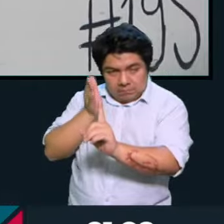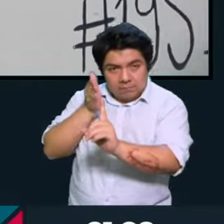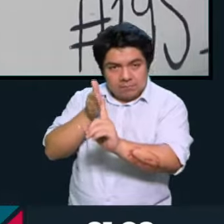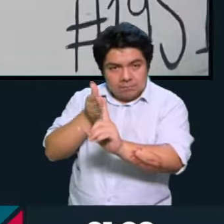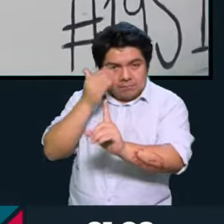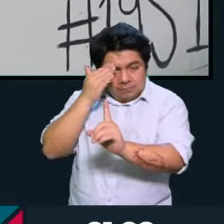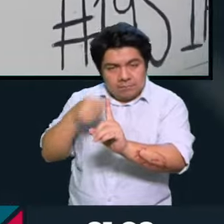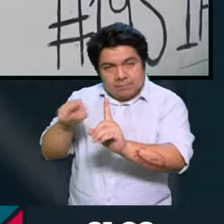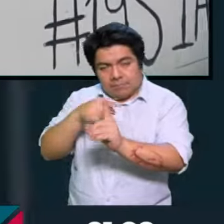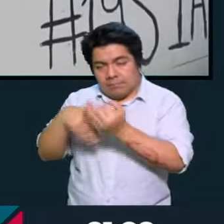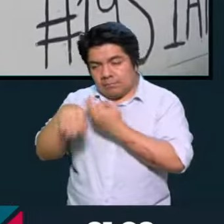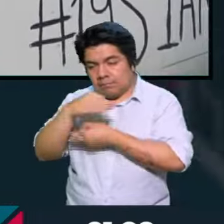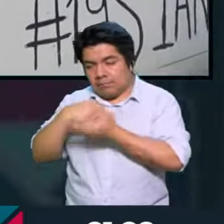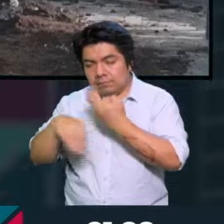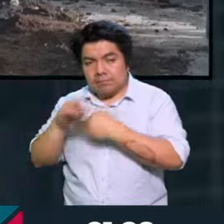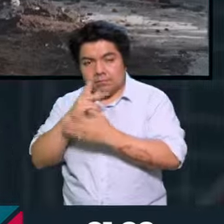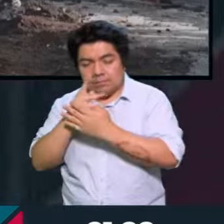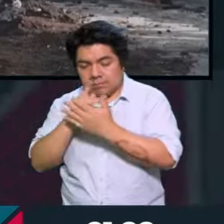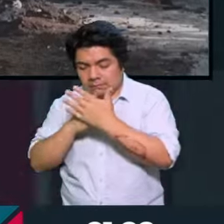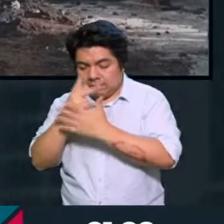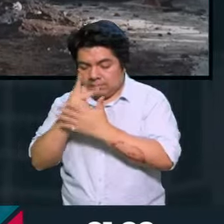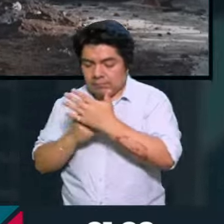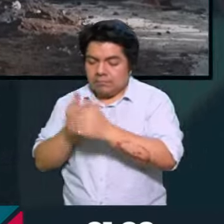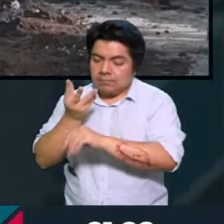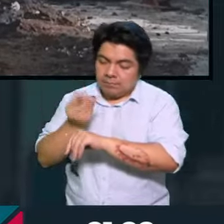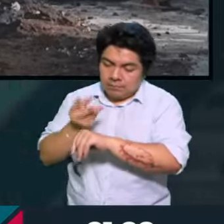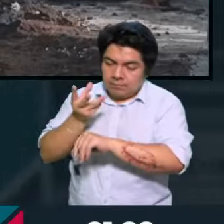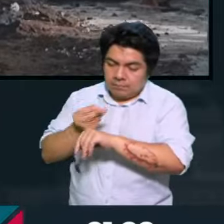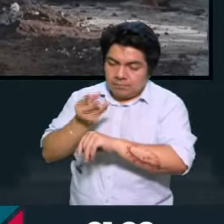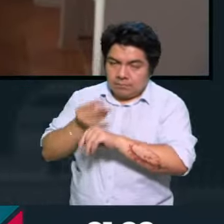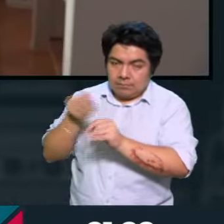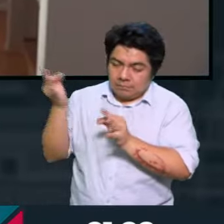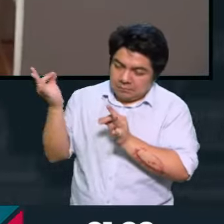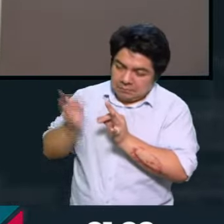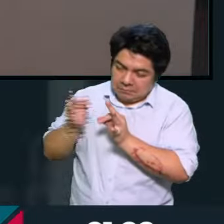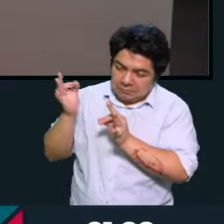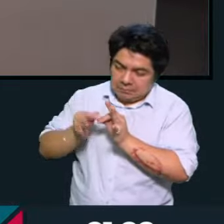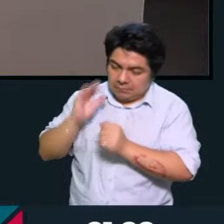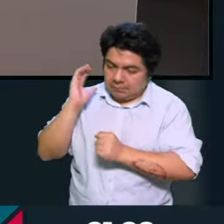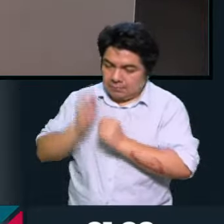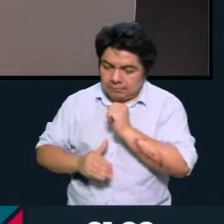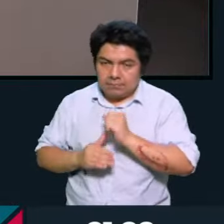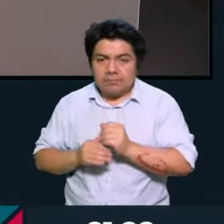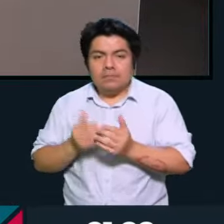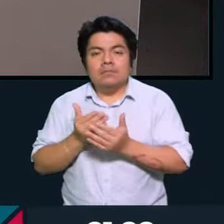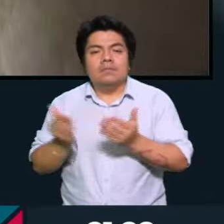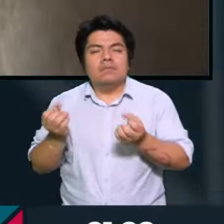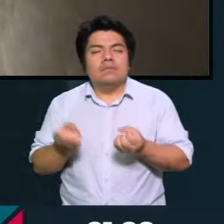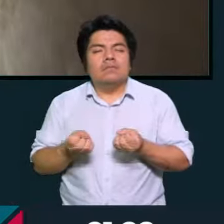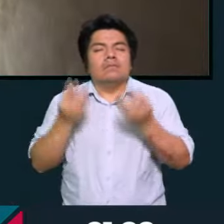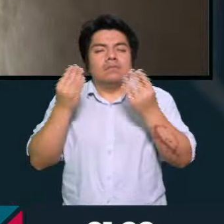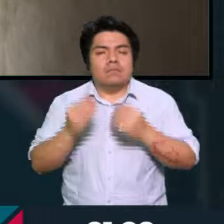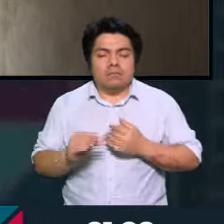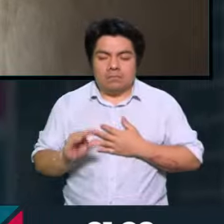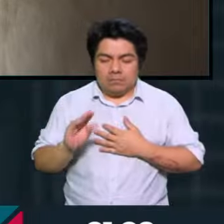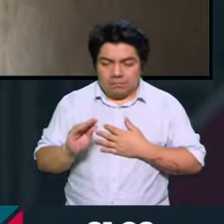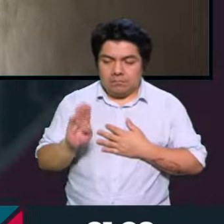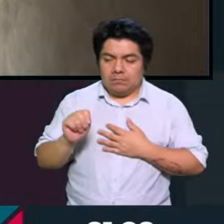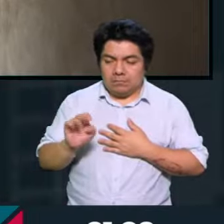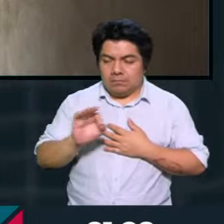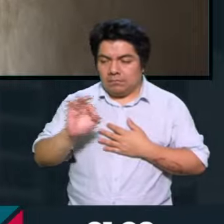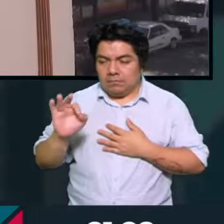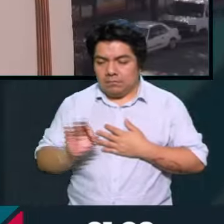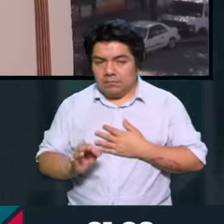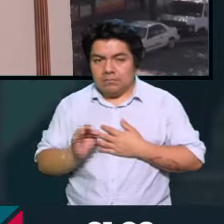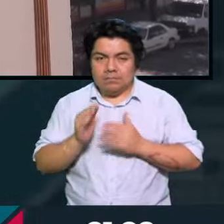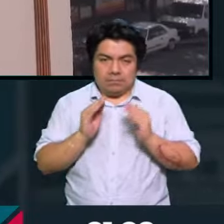para concluir el programa de reconstrucción que a ellos les toca. ¿Y el avance hasta ahora de cuánto es? Del 99%, es decir,